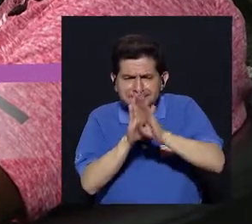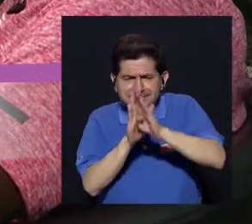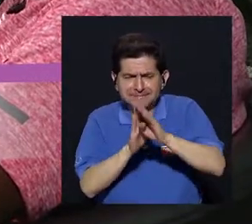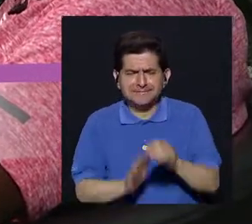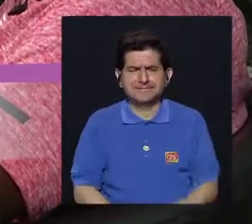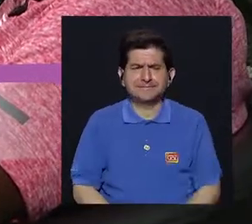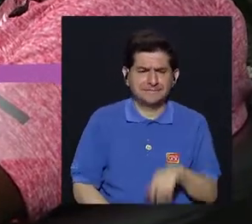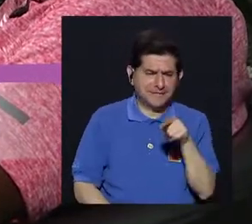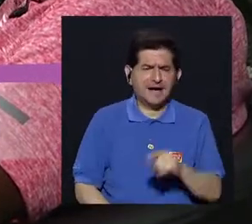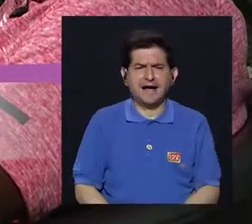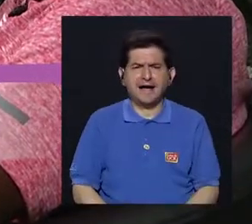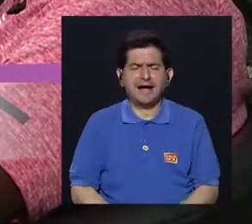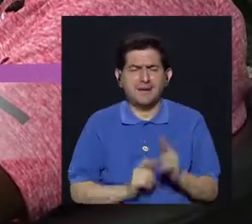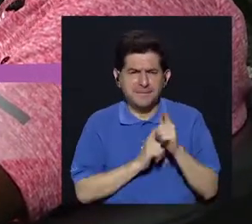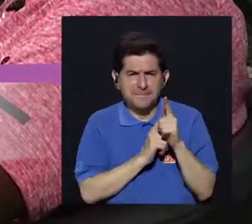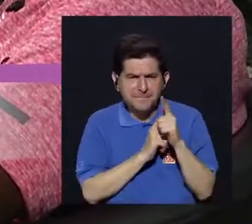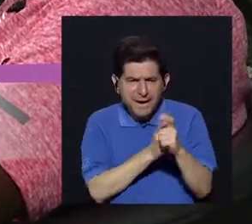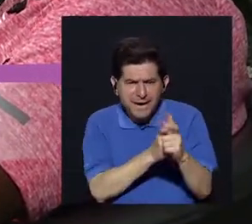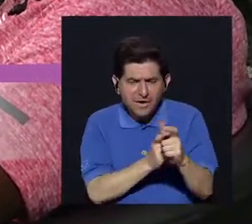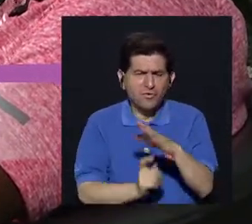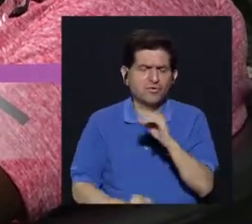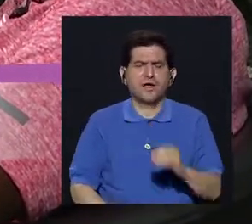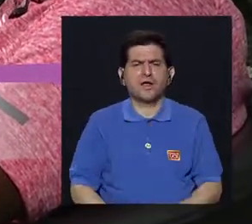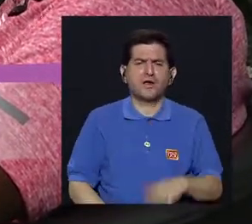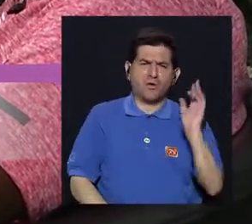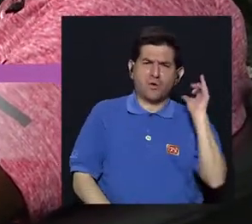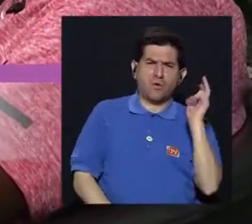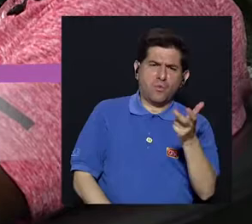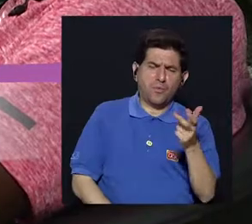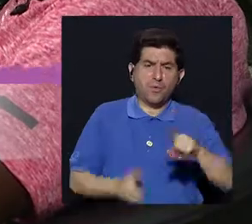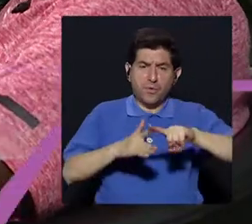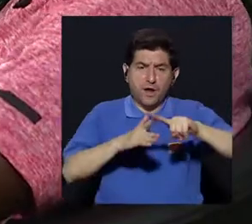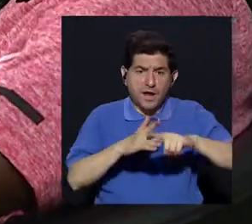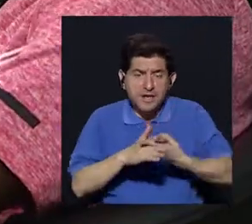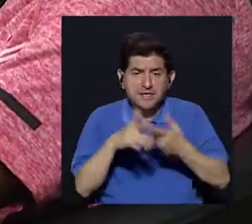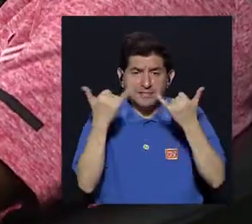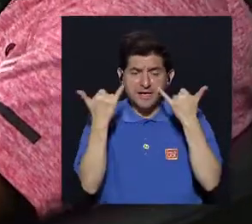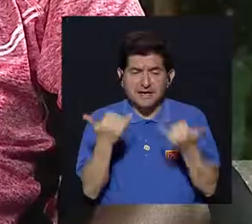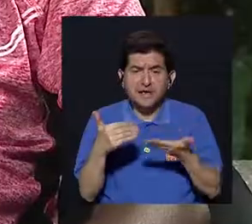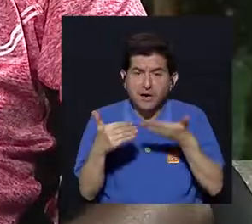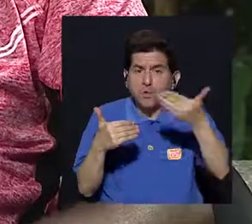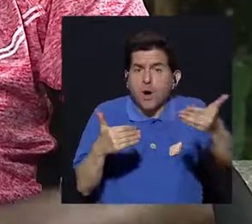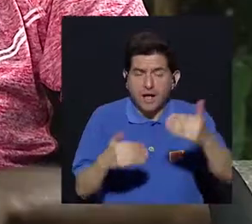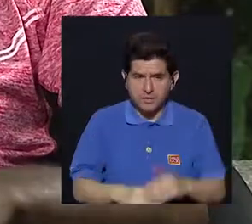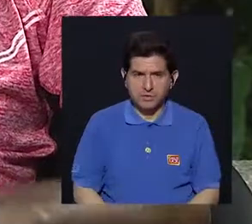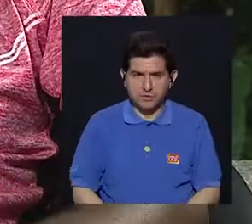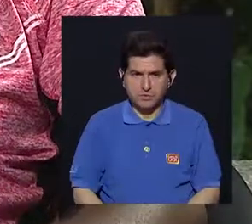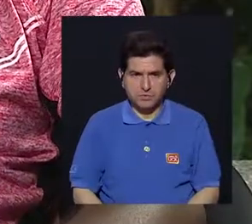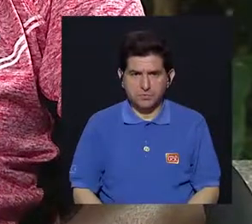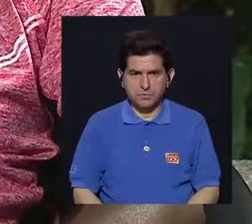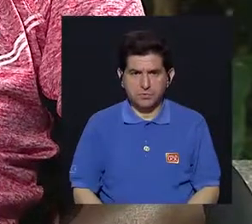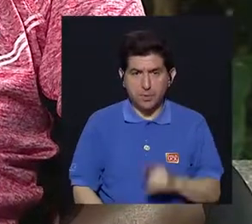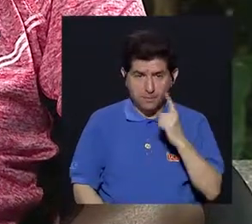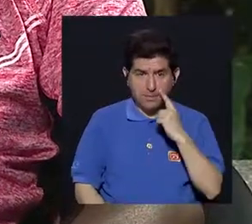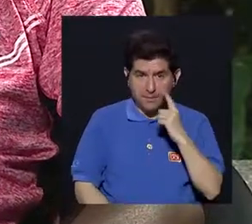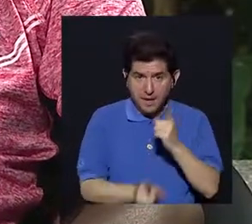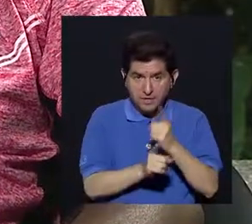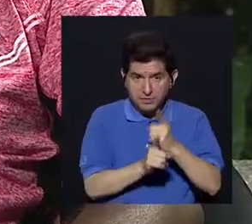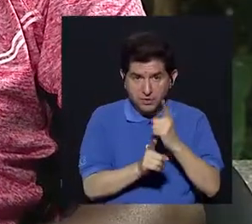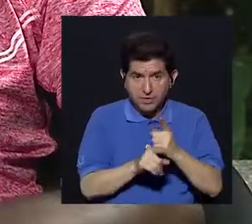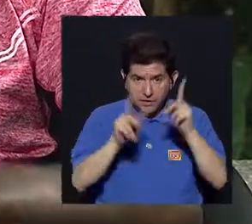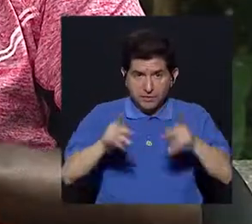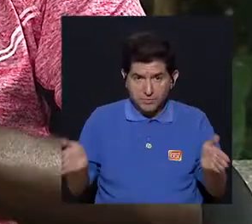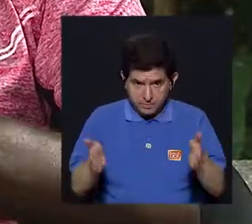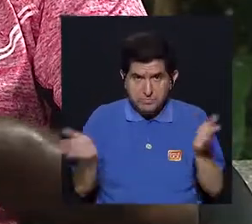un patrón cruzado ahí para correr o que pueda lanzar, ¿a qué edad puede comenzarlo a estimular? Bueno, ahí, ¿es correcto que un papá sea quien lo estimule? Sí,